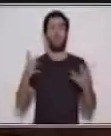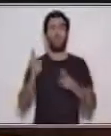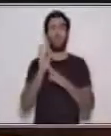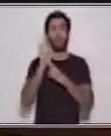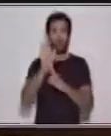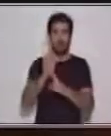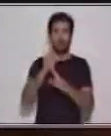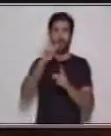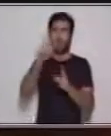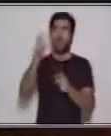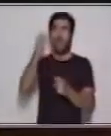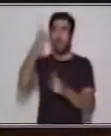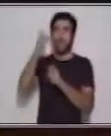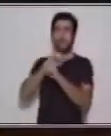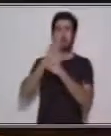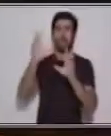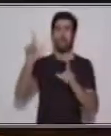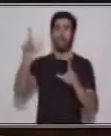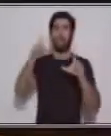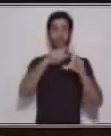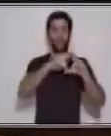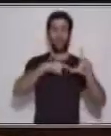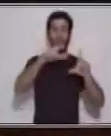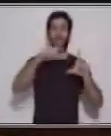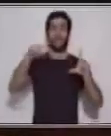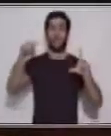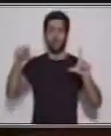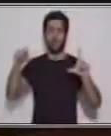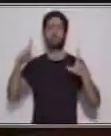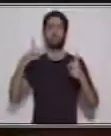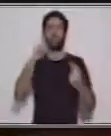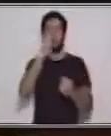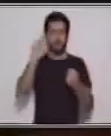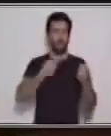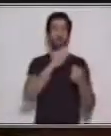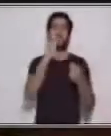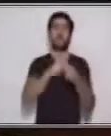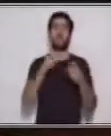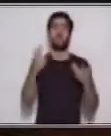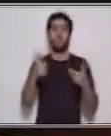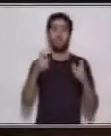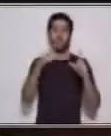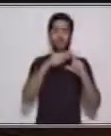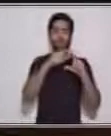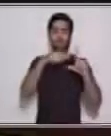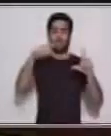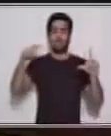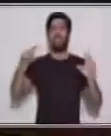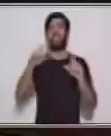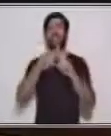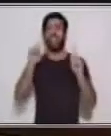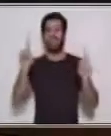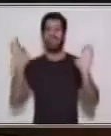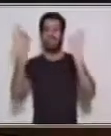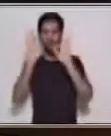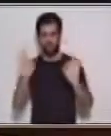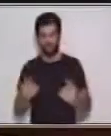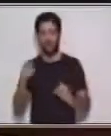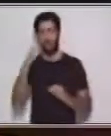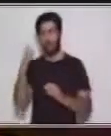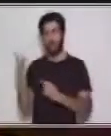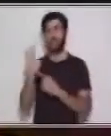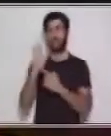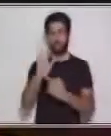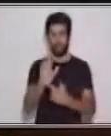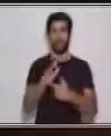e interpretación de gráficas, específicamente la gráfica poligonal del área de matemática para